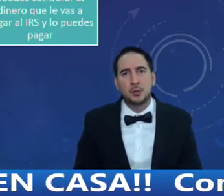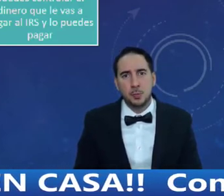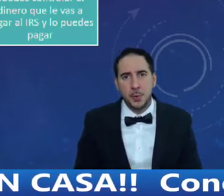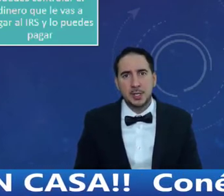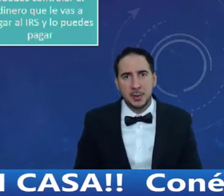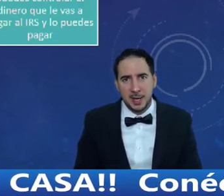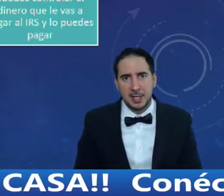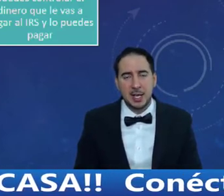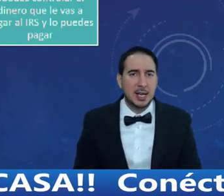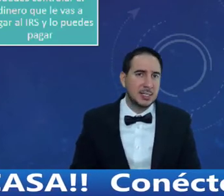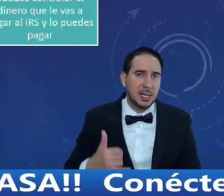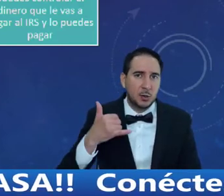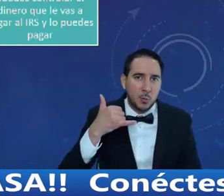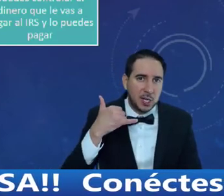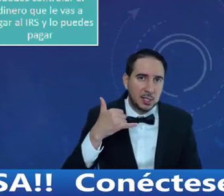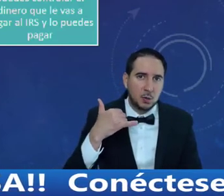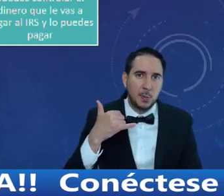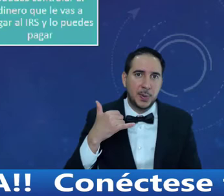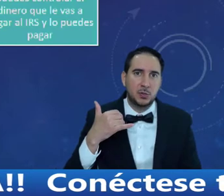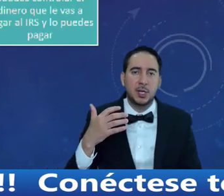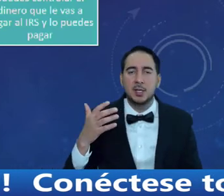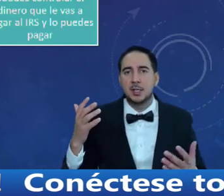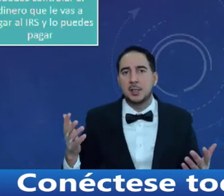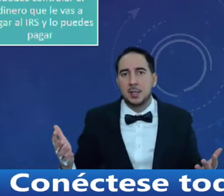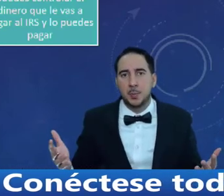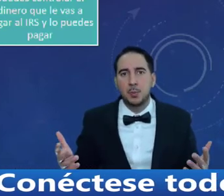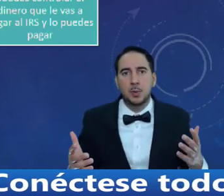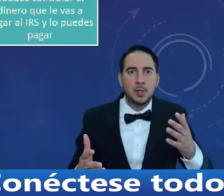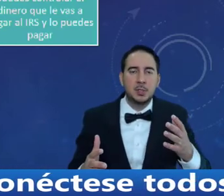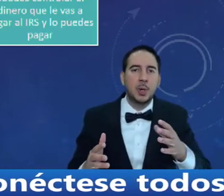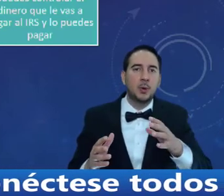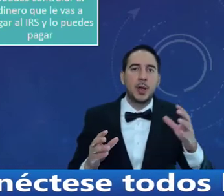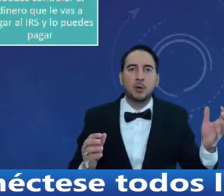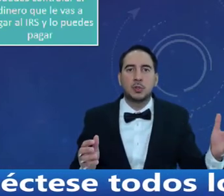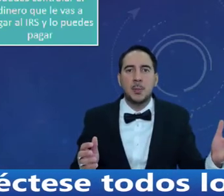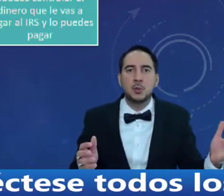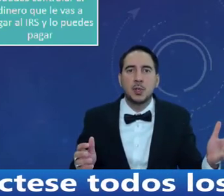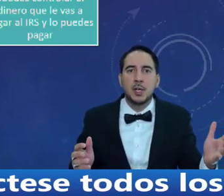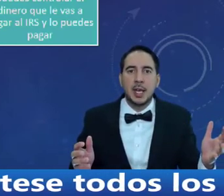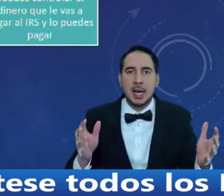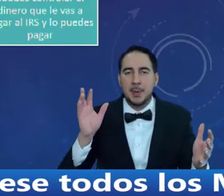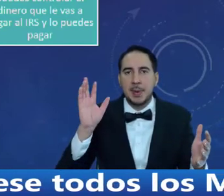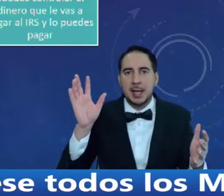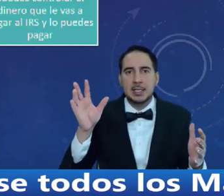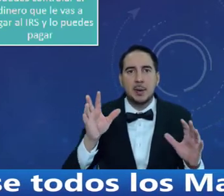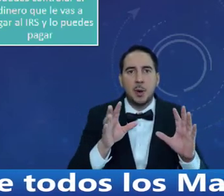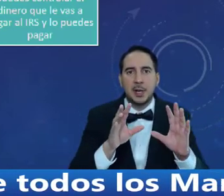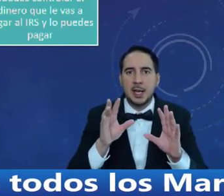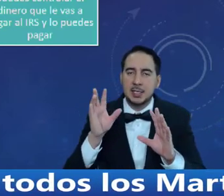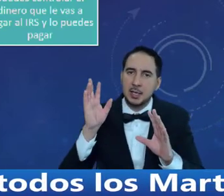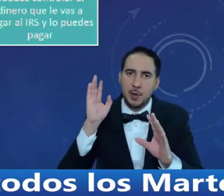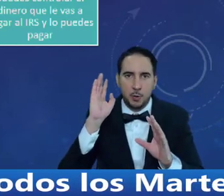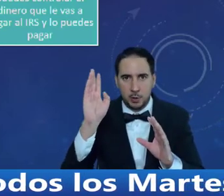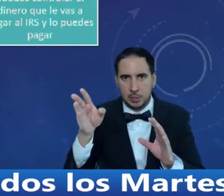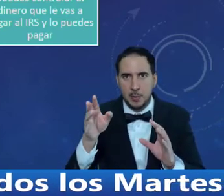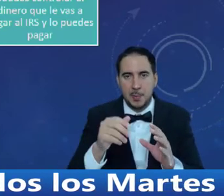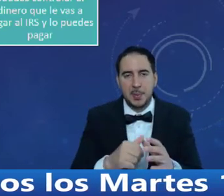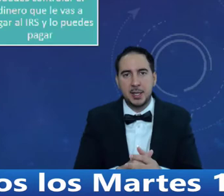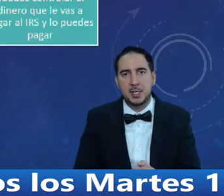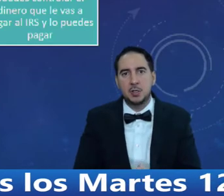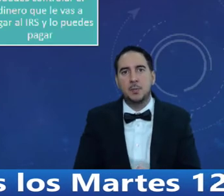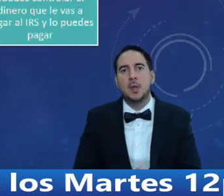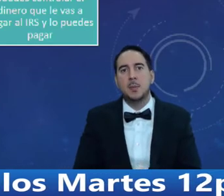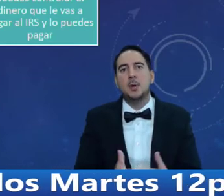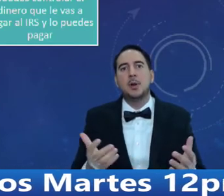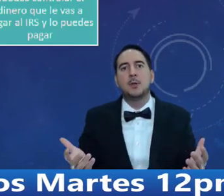Entonces, tú puedes trabajar desde la casa y comunicarte con las personas. Y ¡pum! Y nos dicen, bueno, nos encontramos en la primera casa. Vamos a ver casa y, bueno, nos encontramos